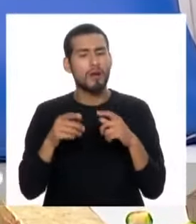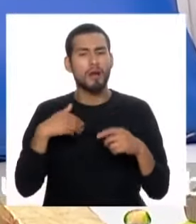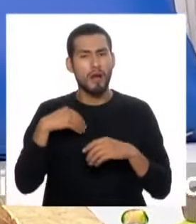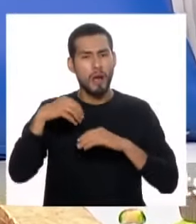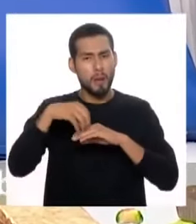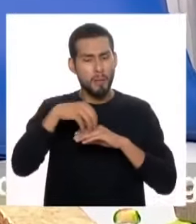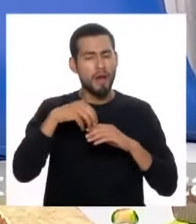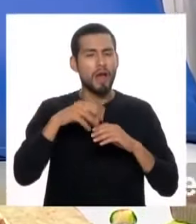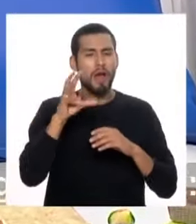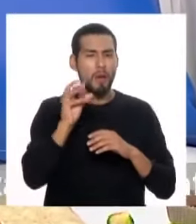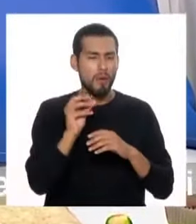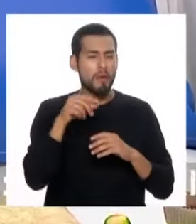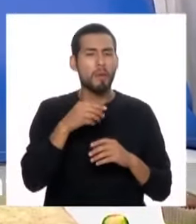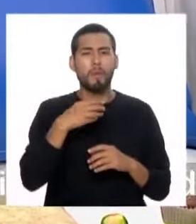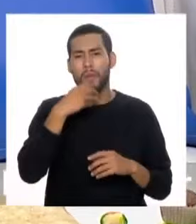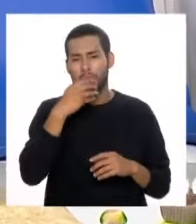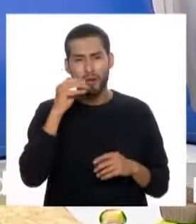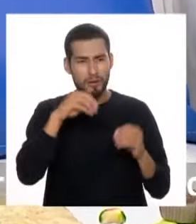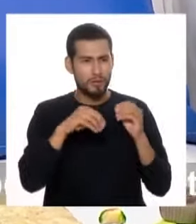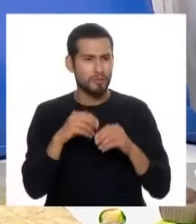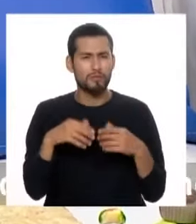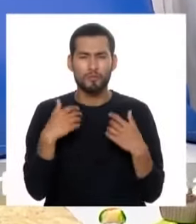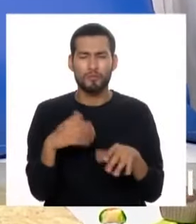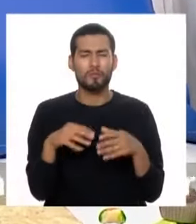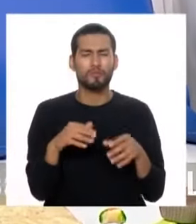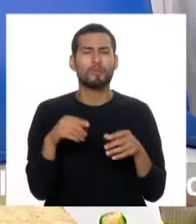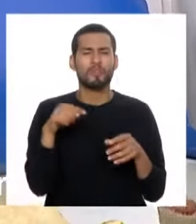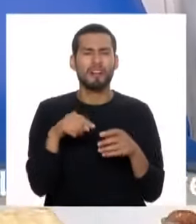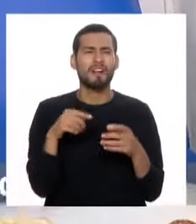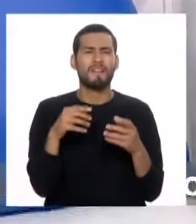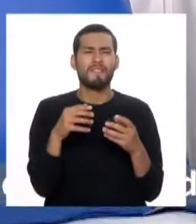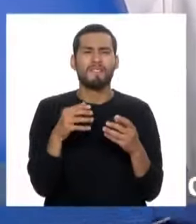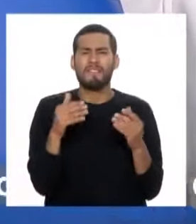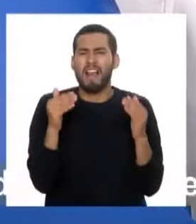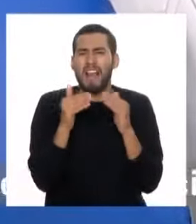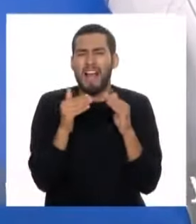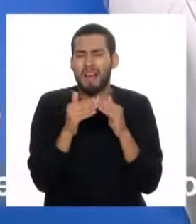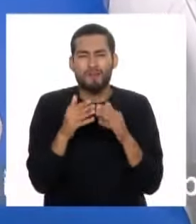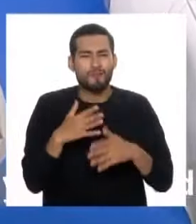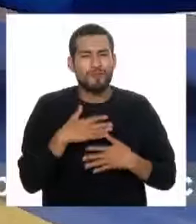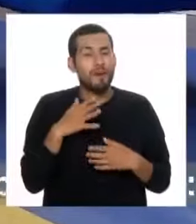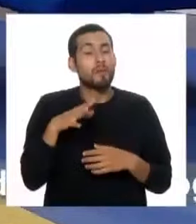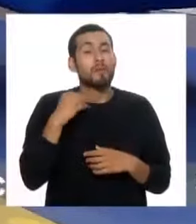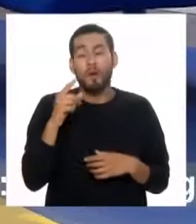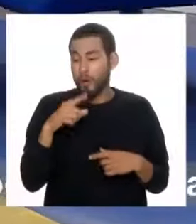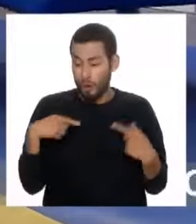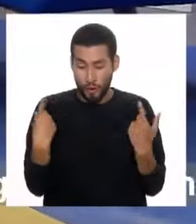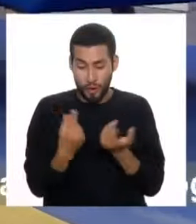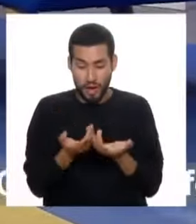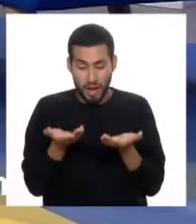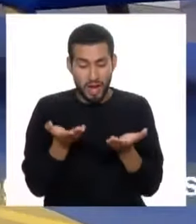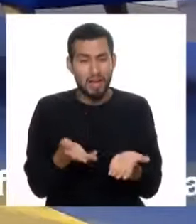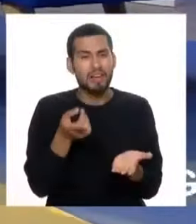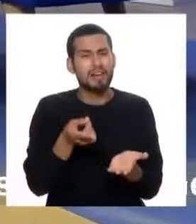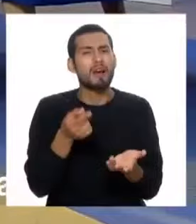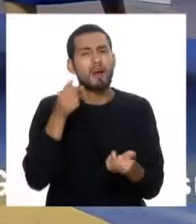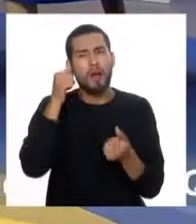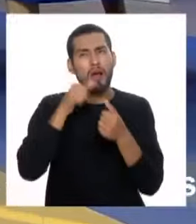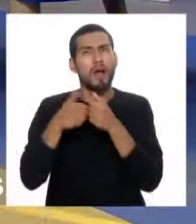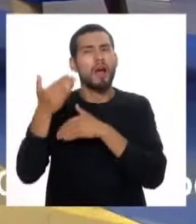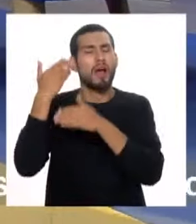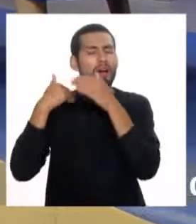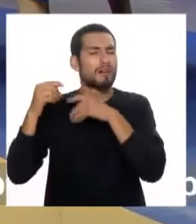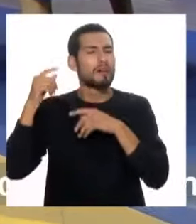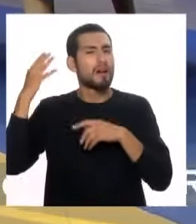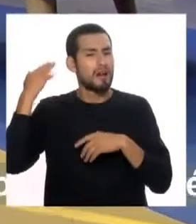pasas, manzanas. Son bien de la casa, porque la idea de todo esto es rescatar lo que antes